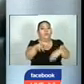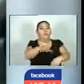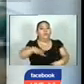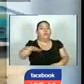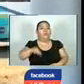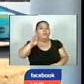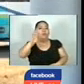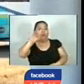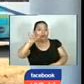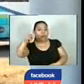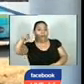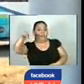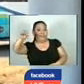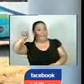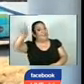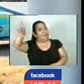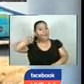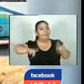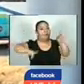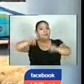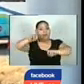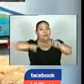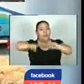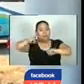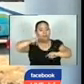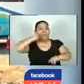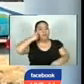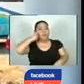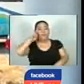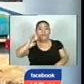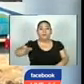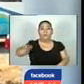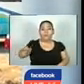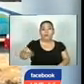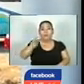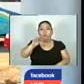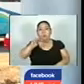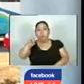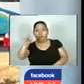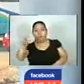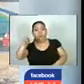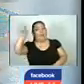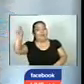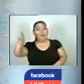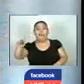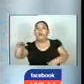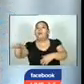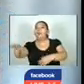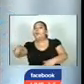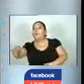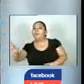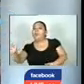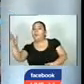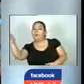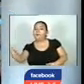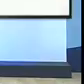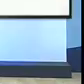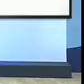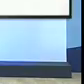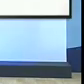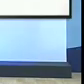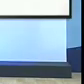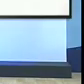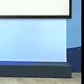Bypass de Santa Ana. El autobús involucrado hace su recorrido de Metapán hacia San Salvador. Se desconocen las causas del